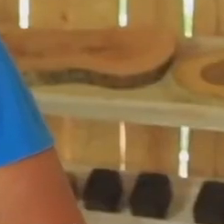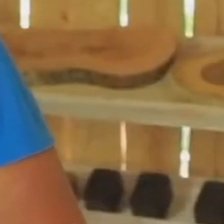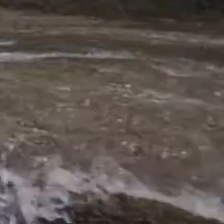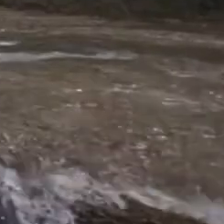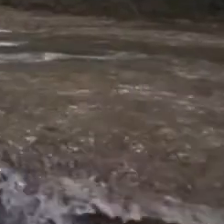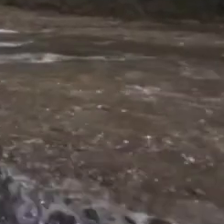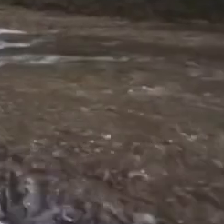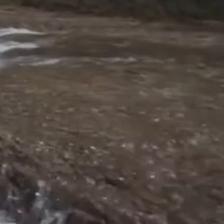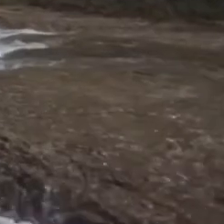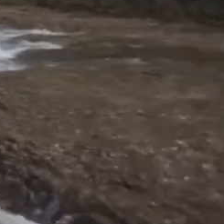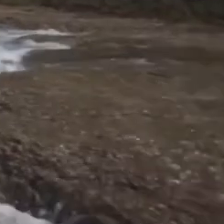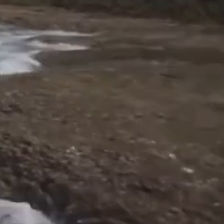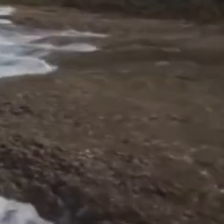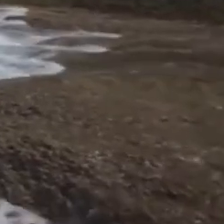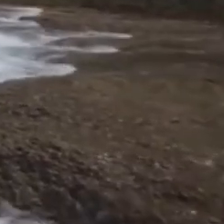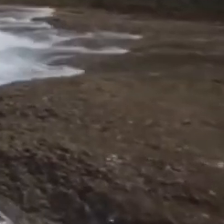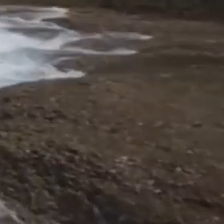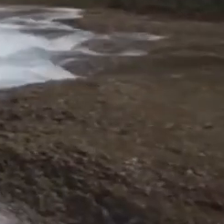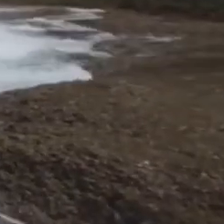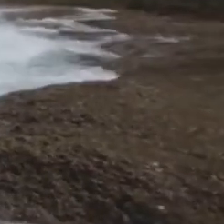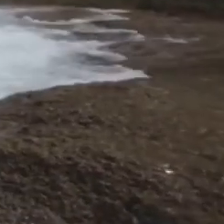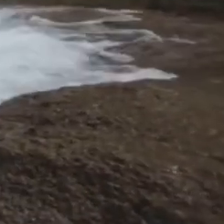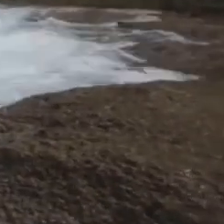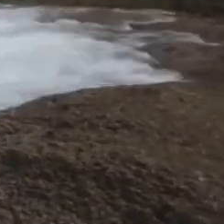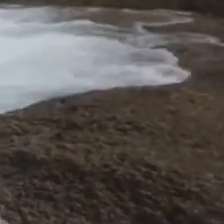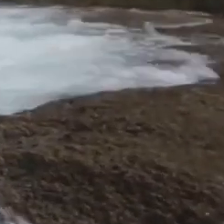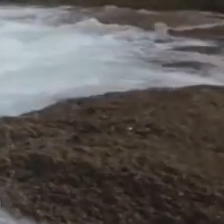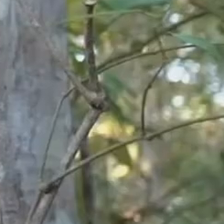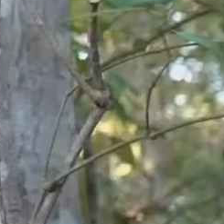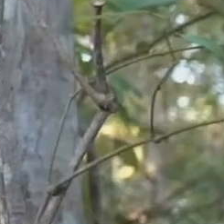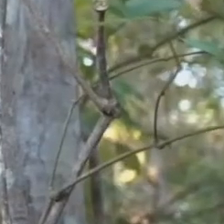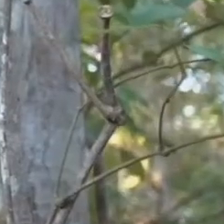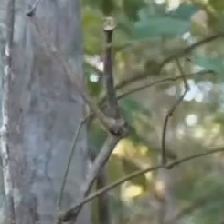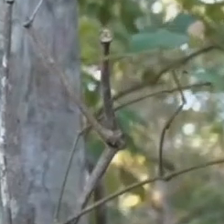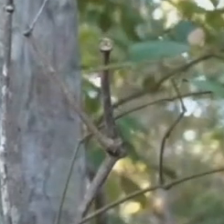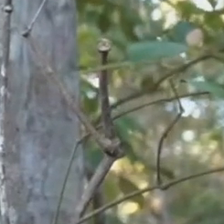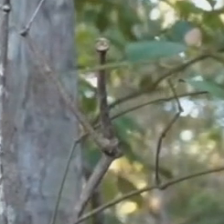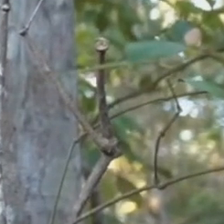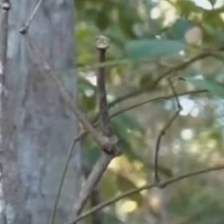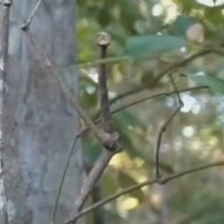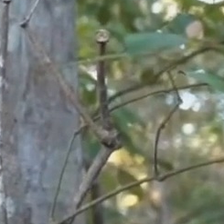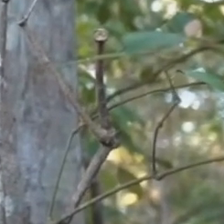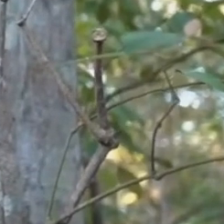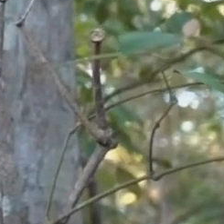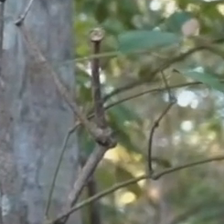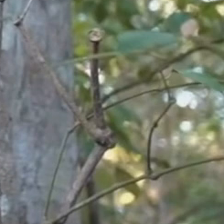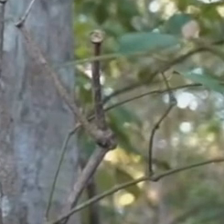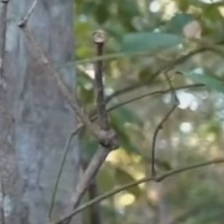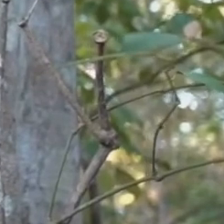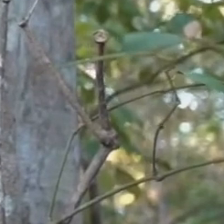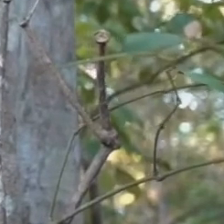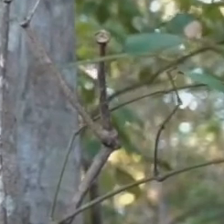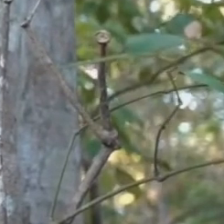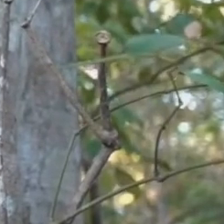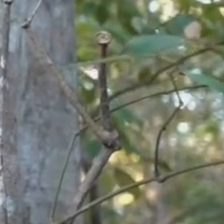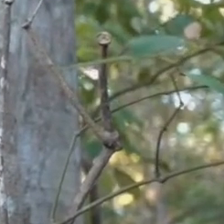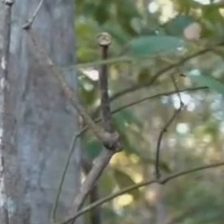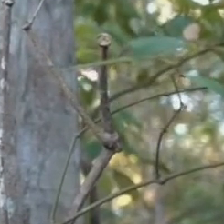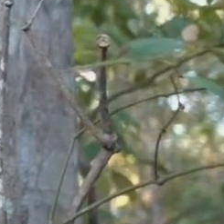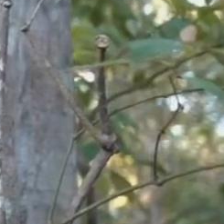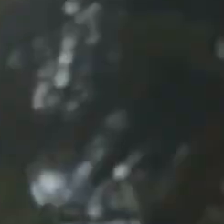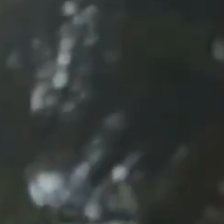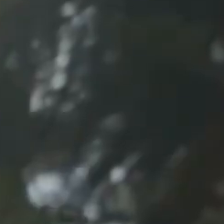gente, protegiendo nuestra riqueza natural. Nuestro compromiso es con la vida.